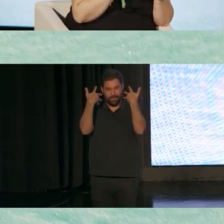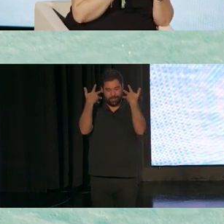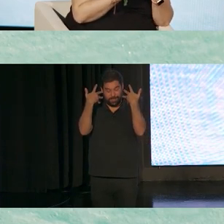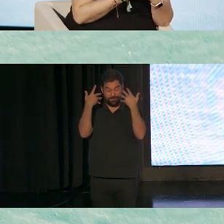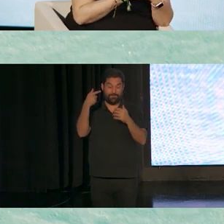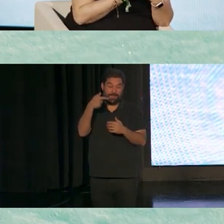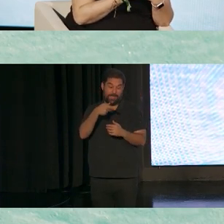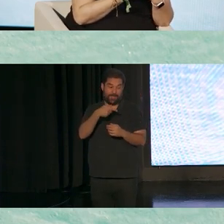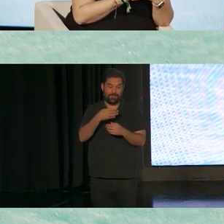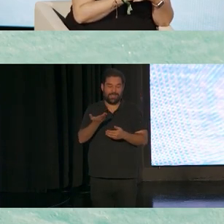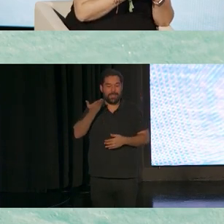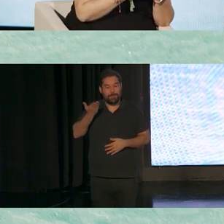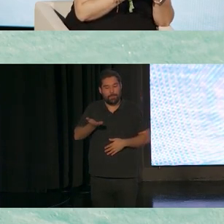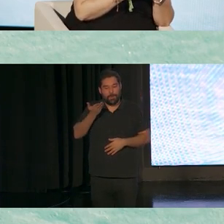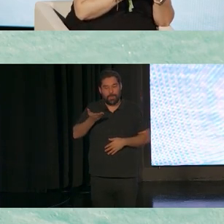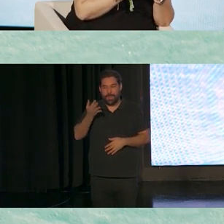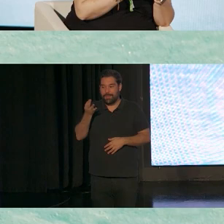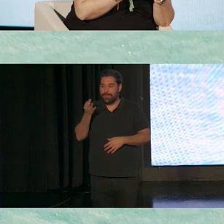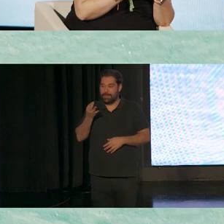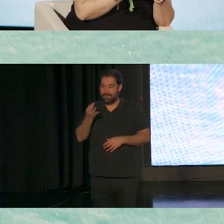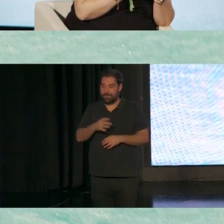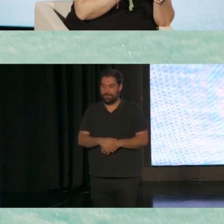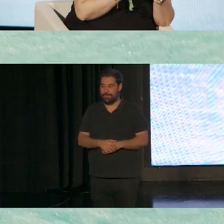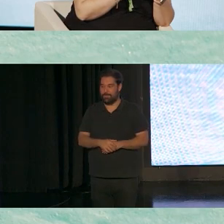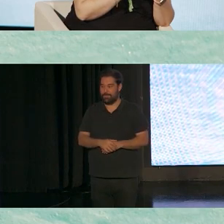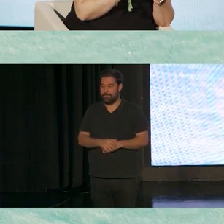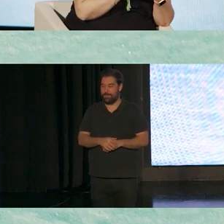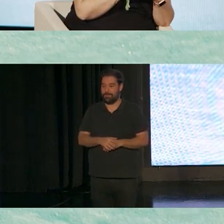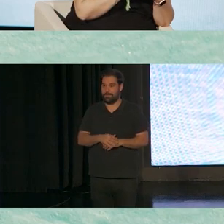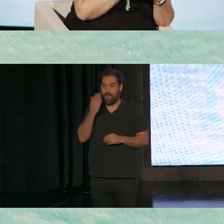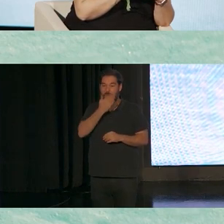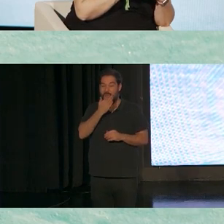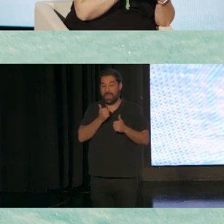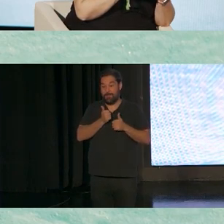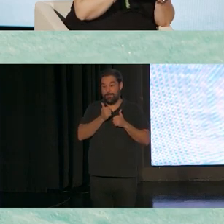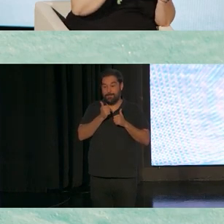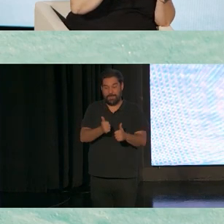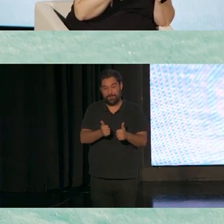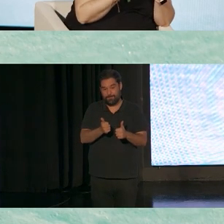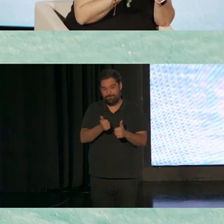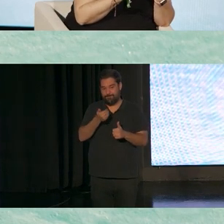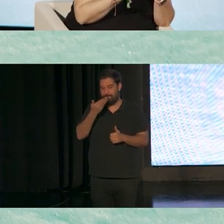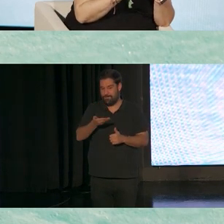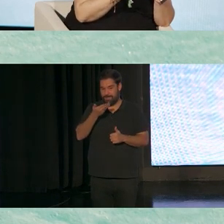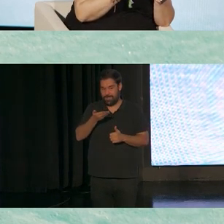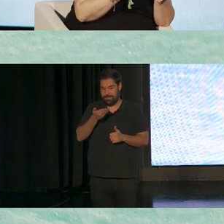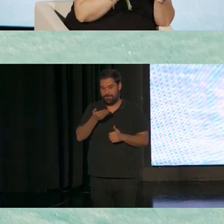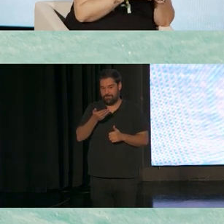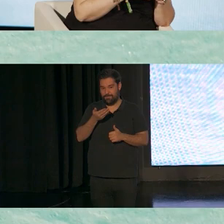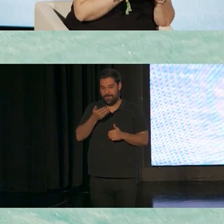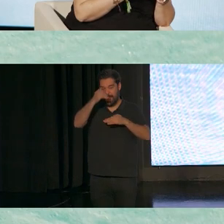superimportante para nosotros el inicio del colegio eh cuando ya acabamos con